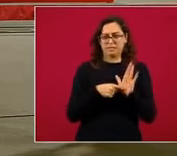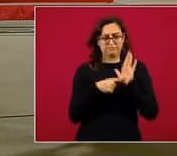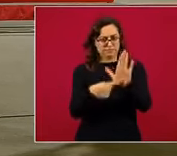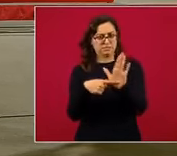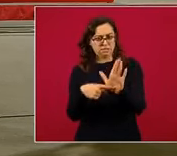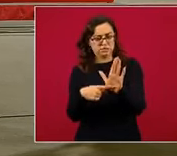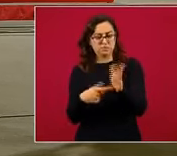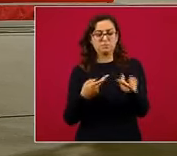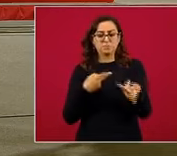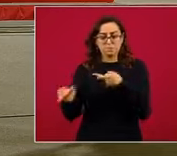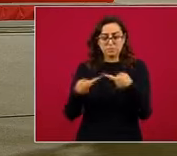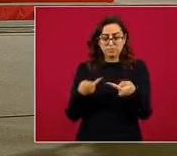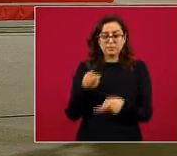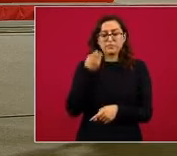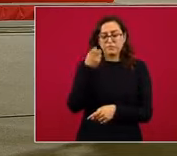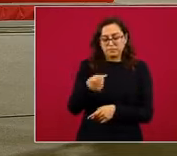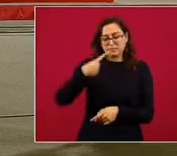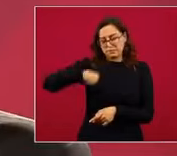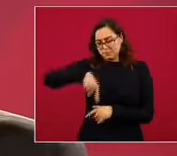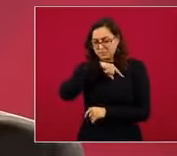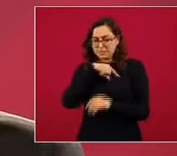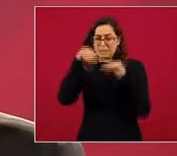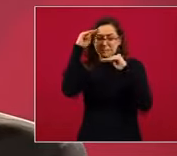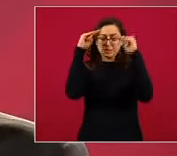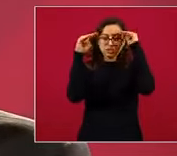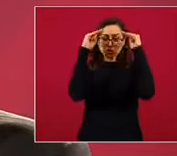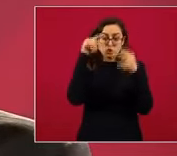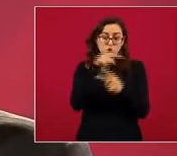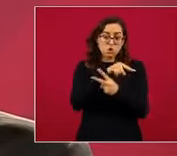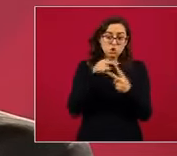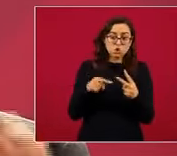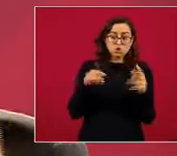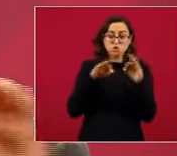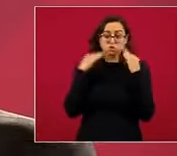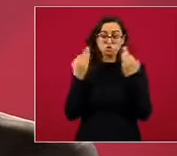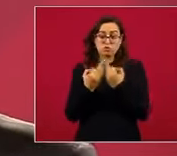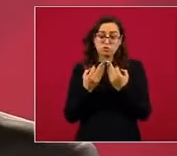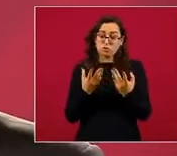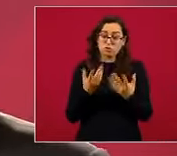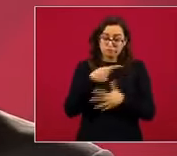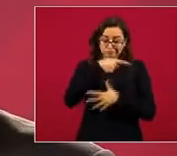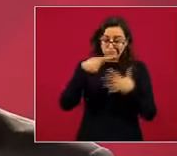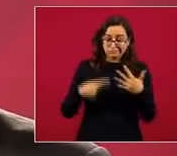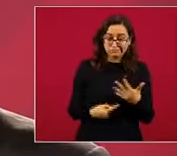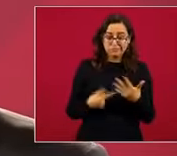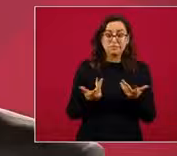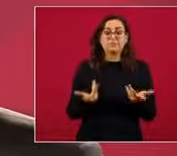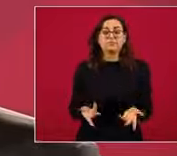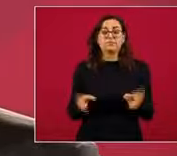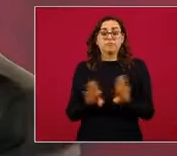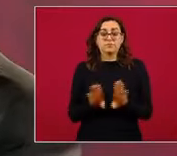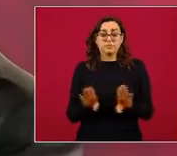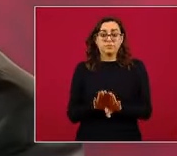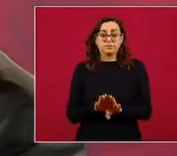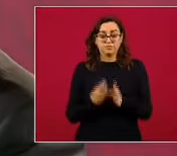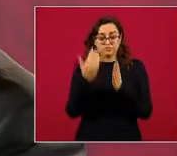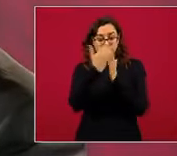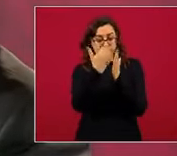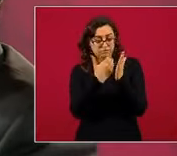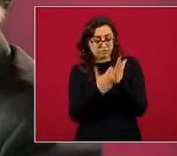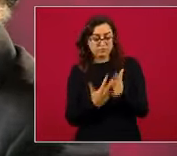reciente. Y estamos viendo precisamente dos elementos fundamentales, entre muchos detalles, las 18 intervenciones que